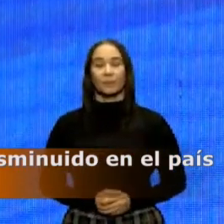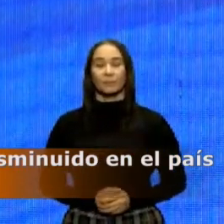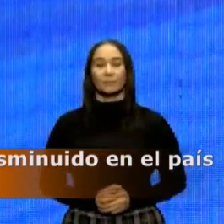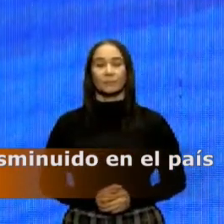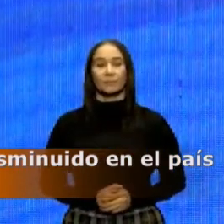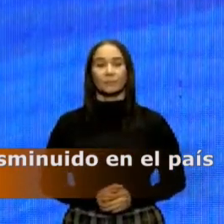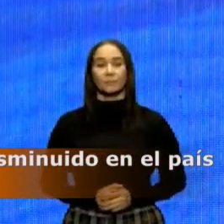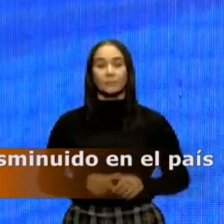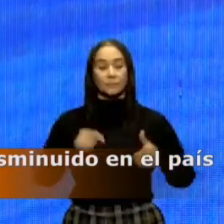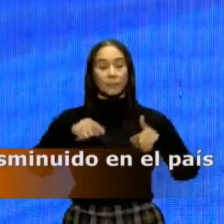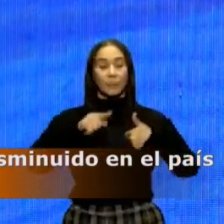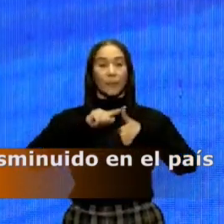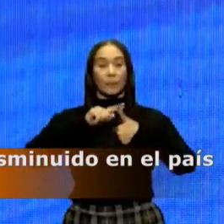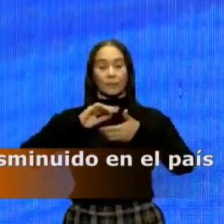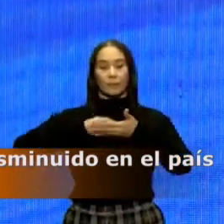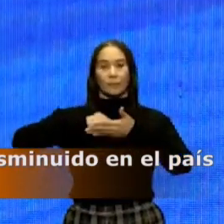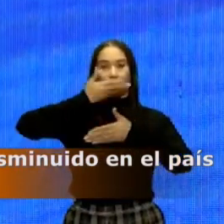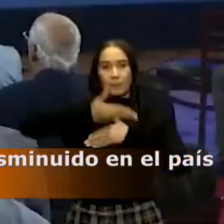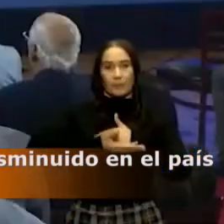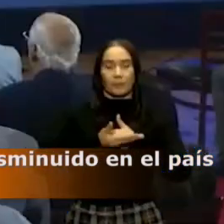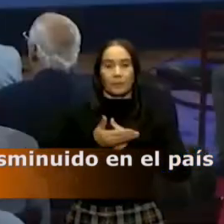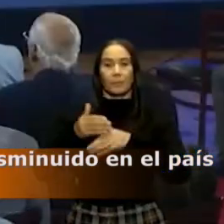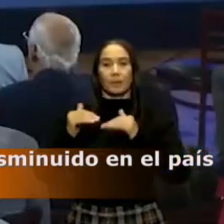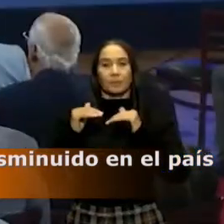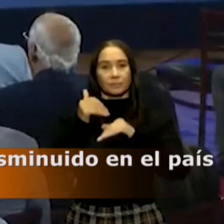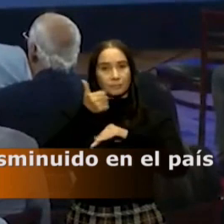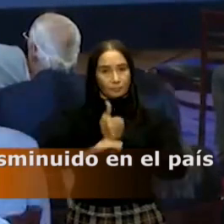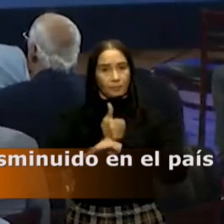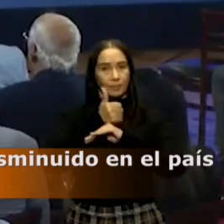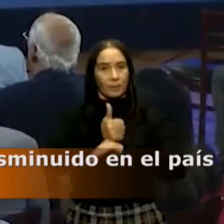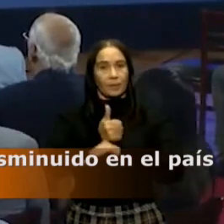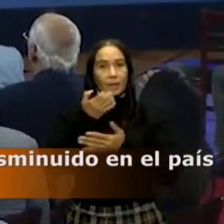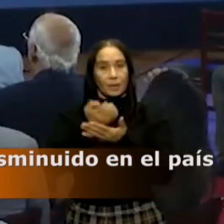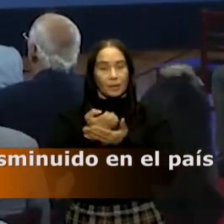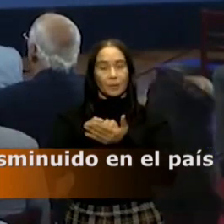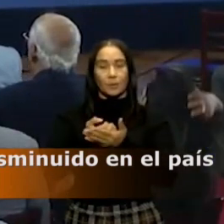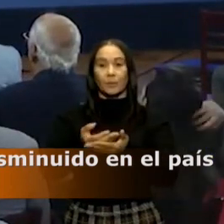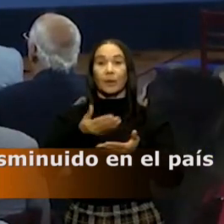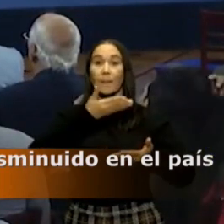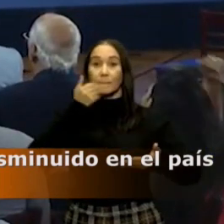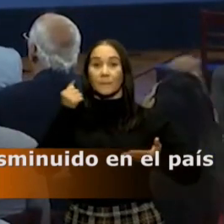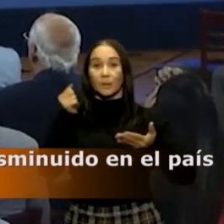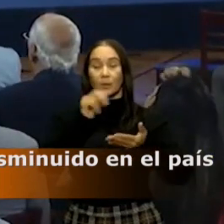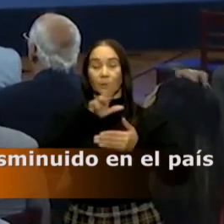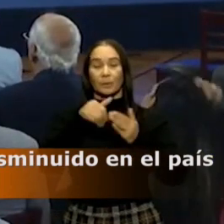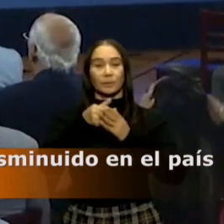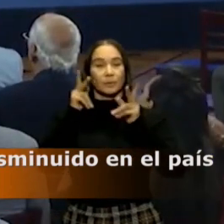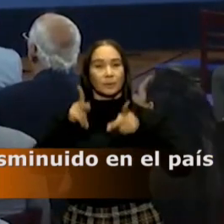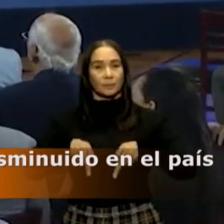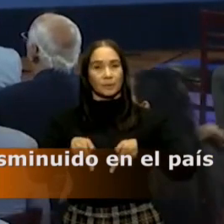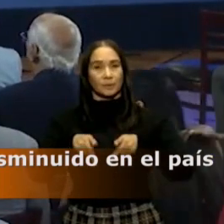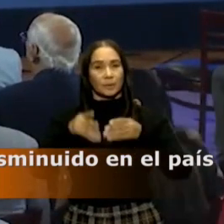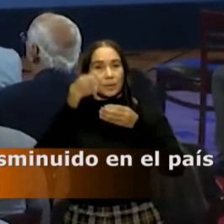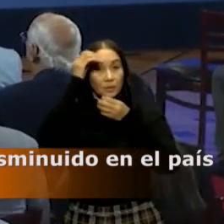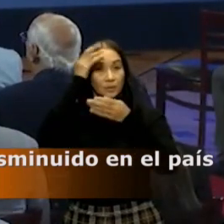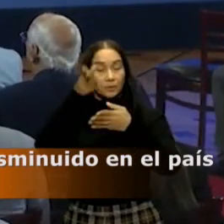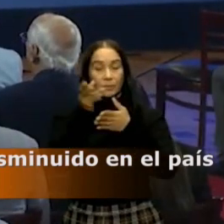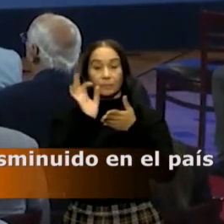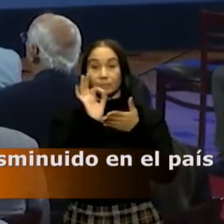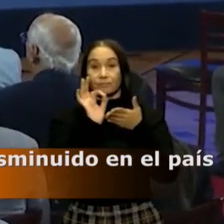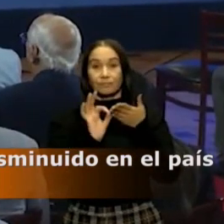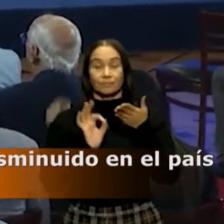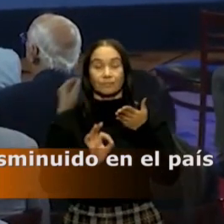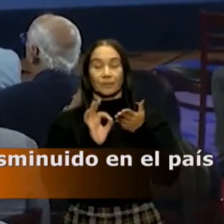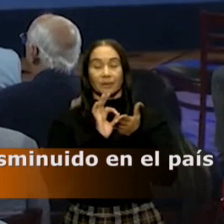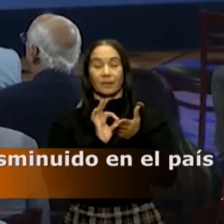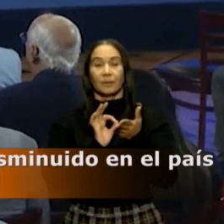se encontraba en 24.4 por. el mandatario de la República manifestó que esa reducción se debe a que